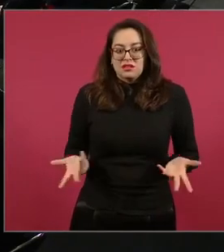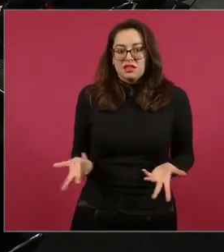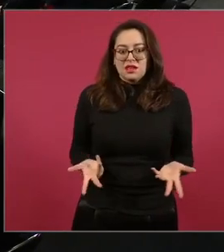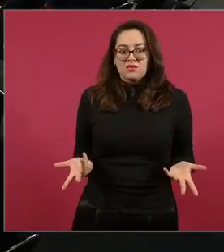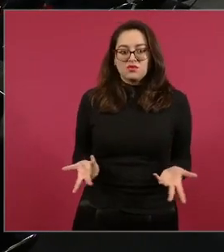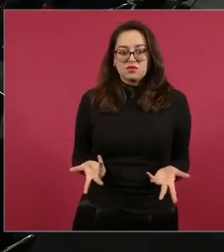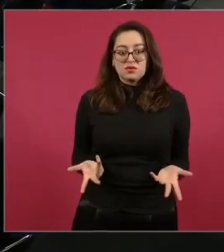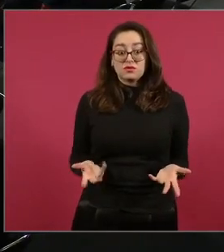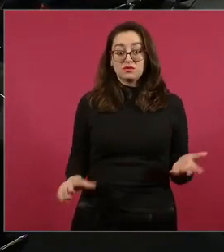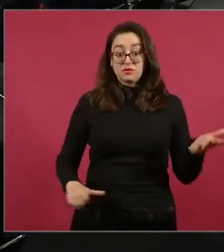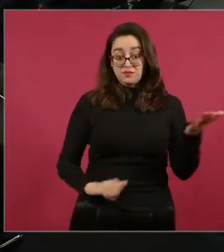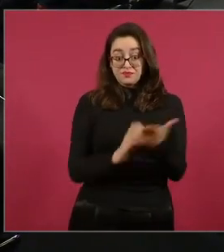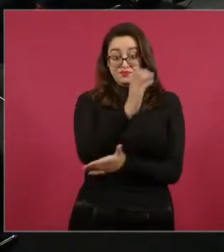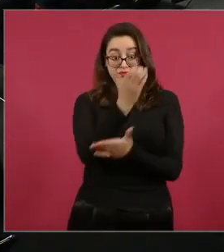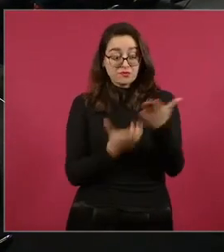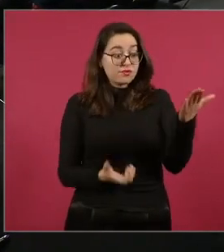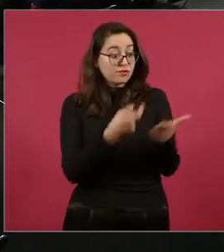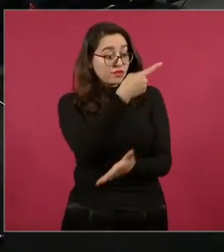era un conflicto.